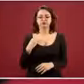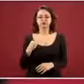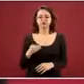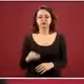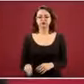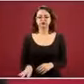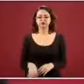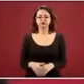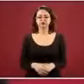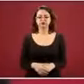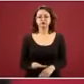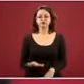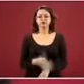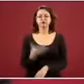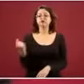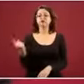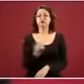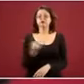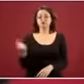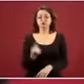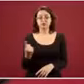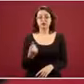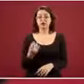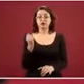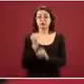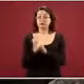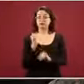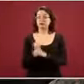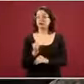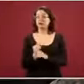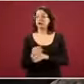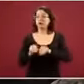porque esto sí nos va a llevar